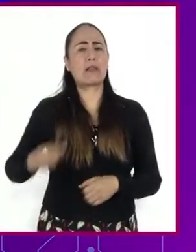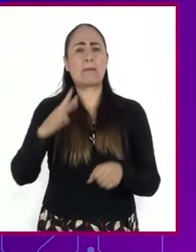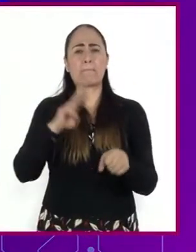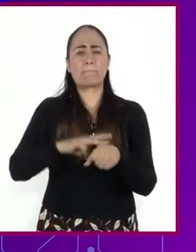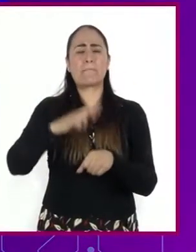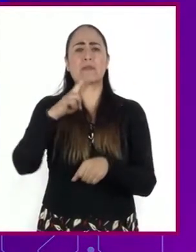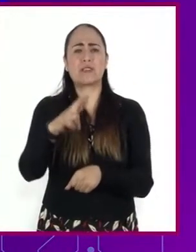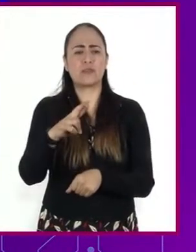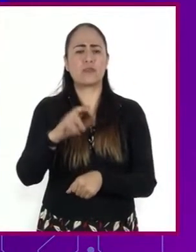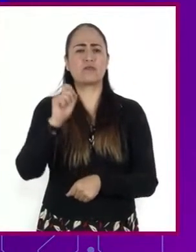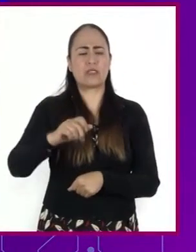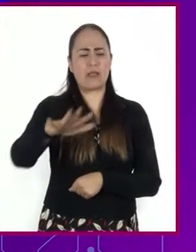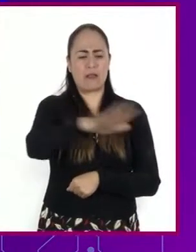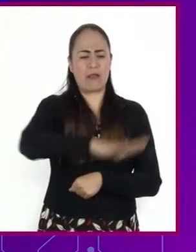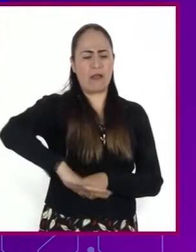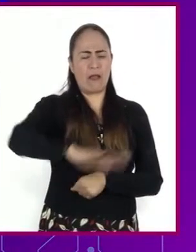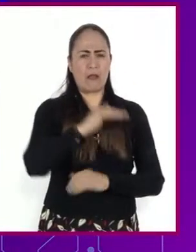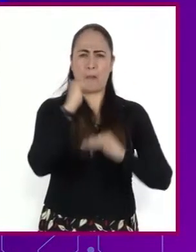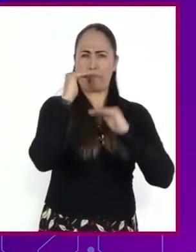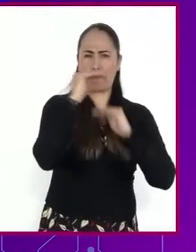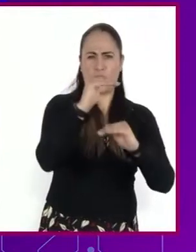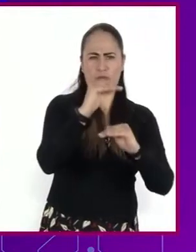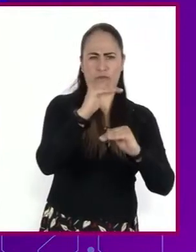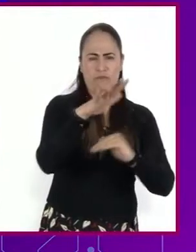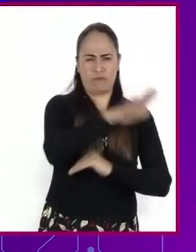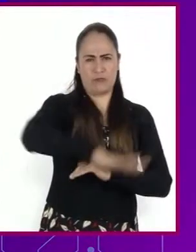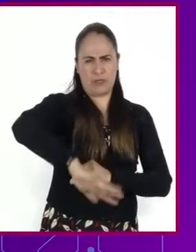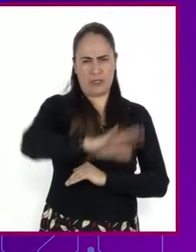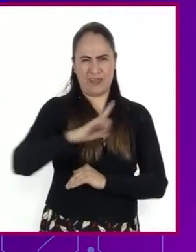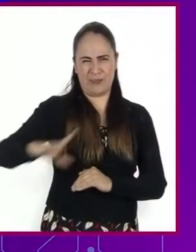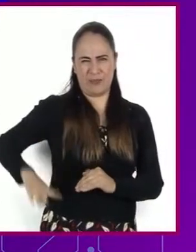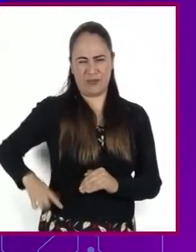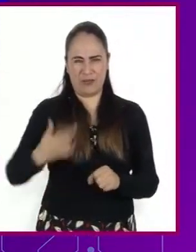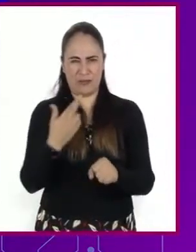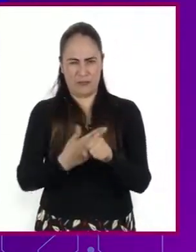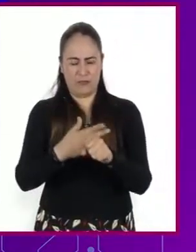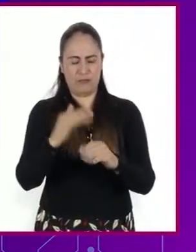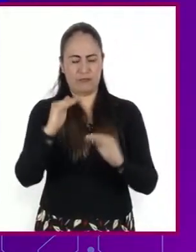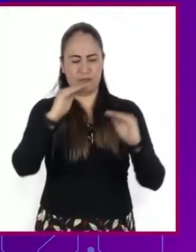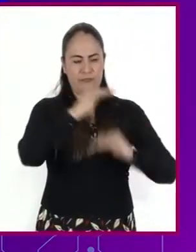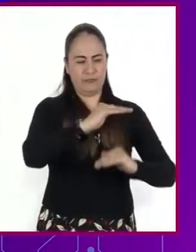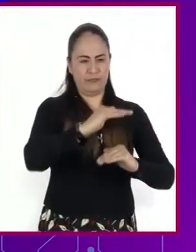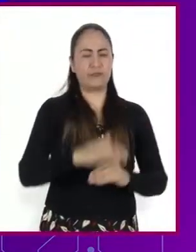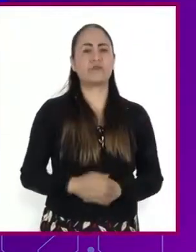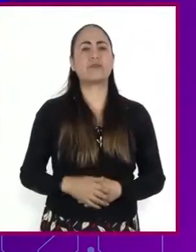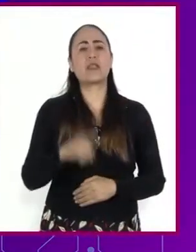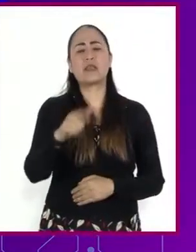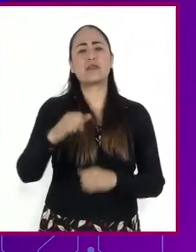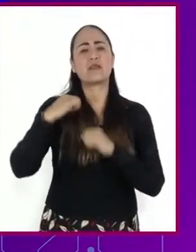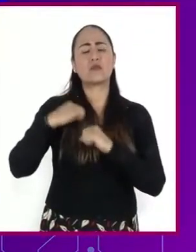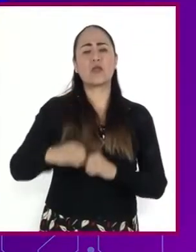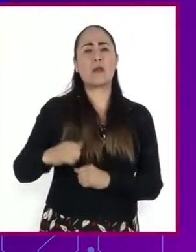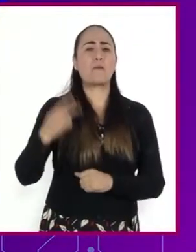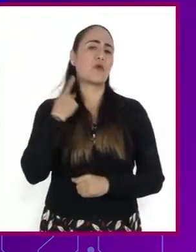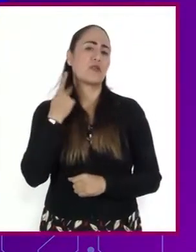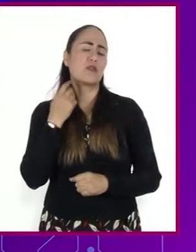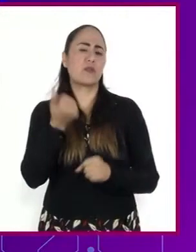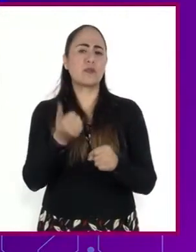leyes y ejercía el poder en ausencia del virrey. El gobernador se encargaba de administrar grandes